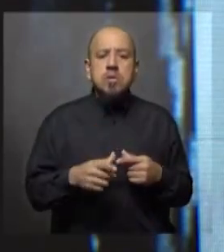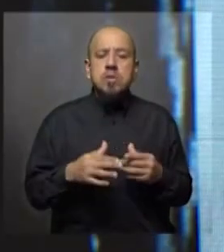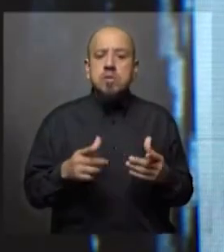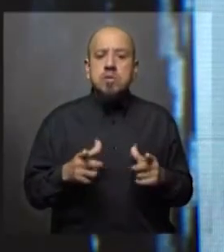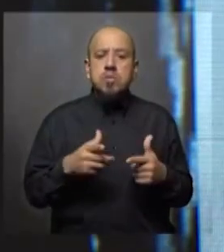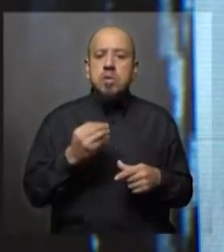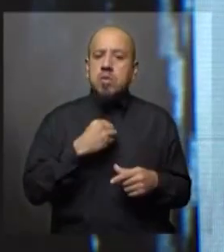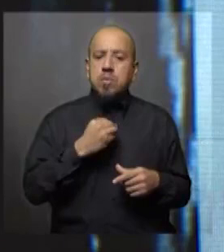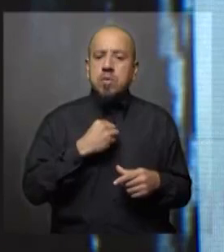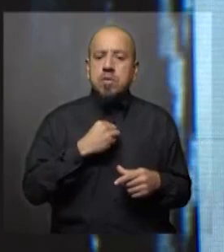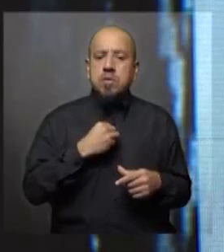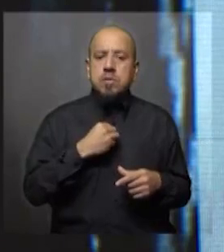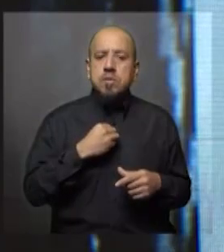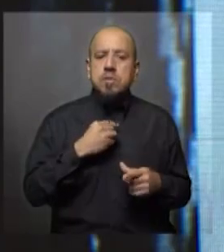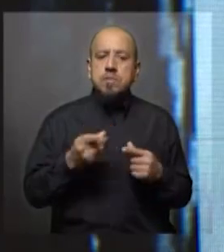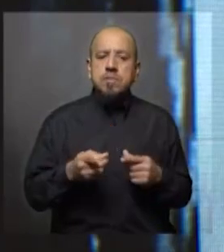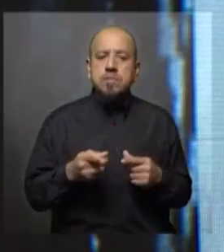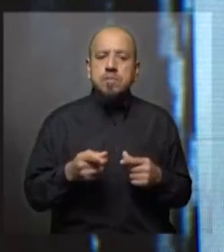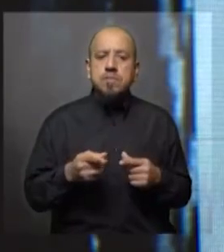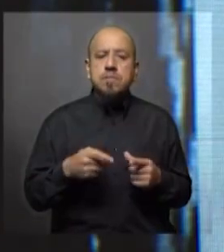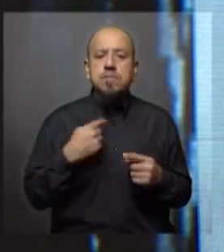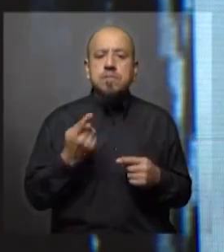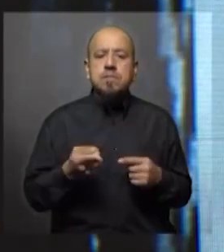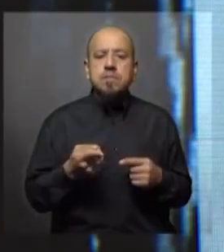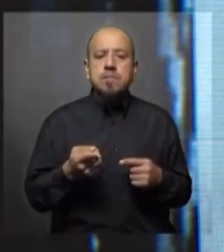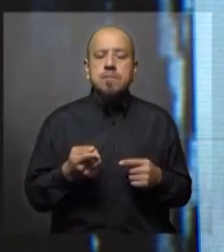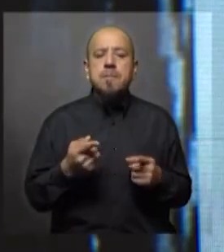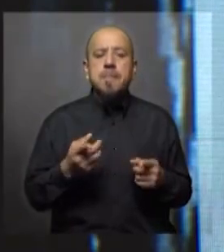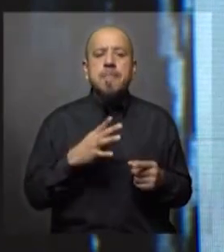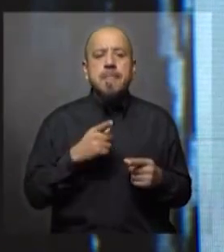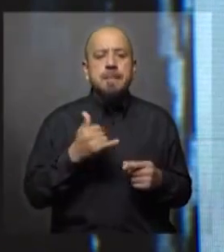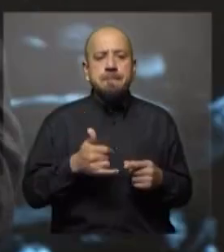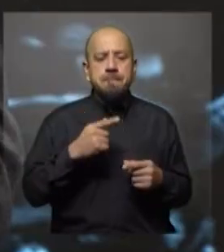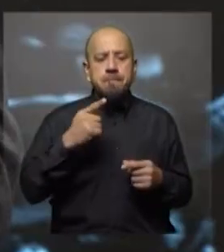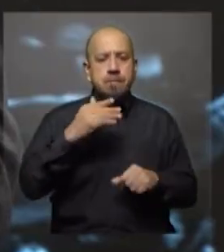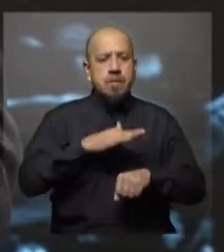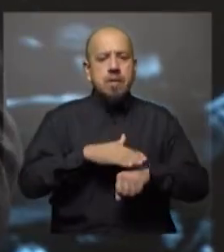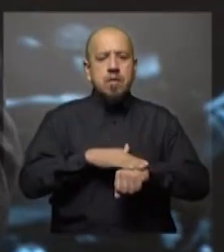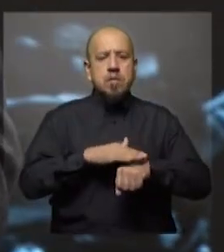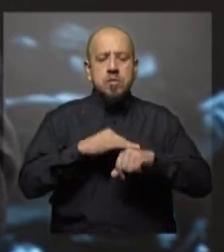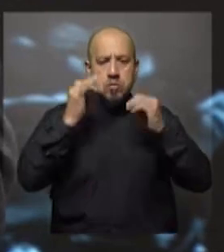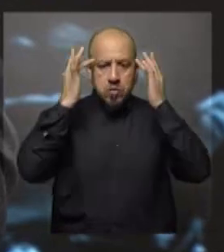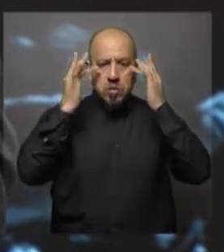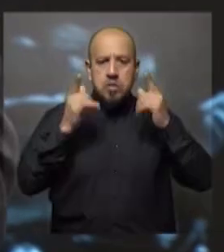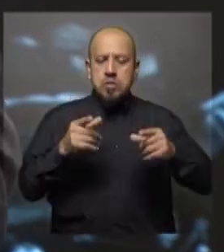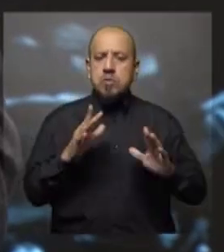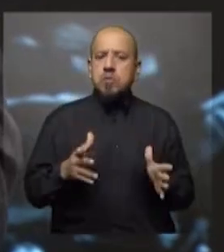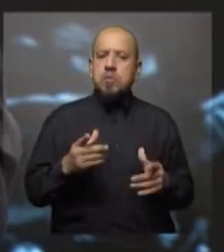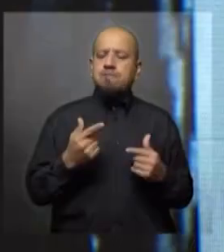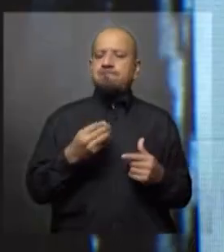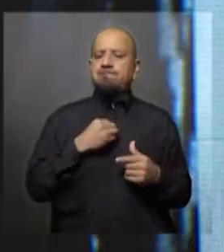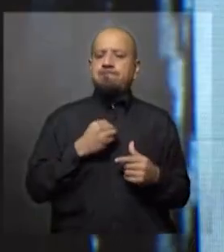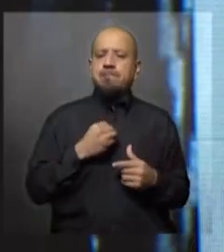desconfianza en sobre aquel a quien yo tengo la responsabilidad de educar una profunda desconfianza